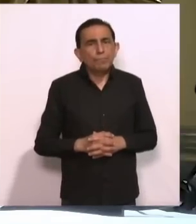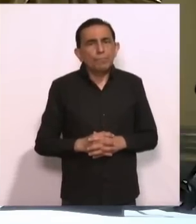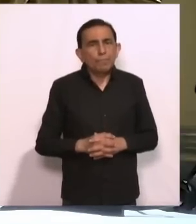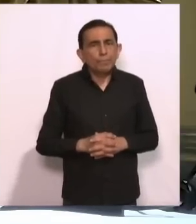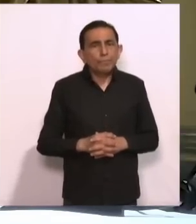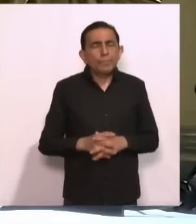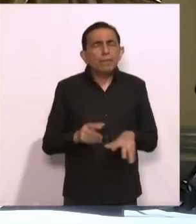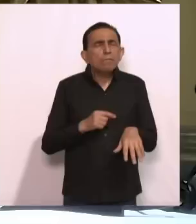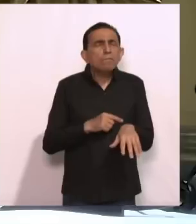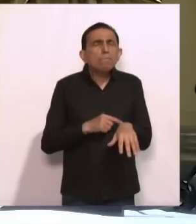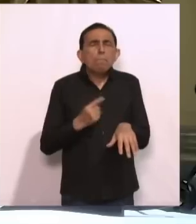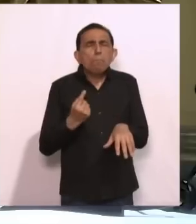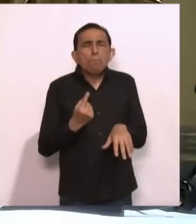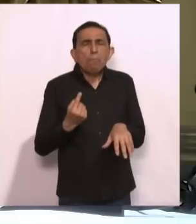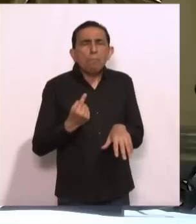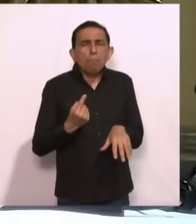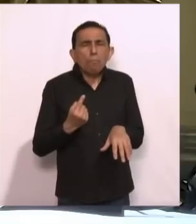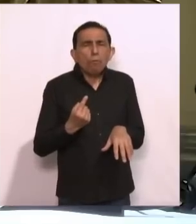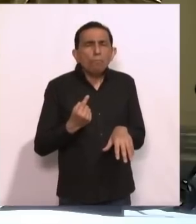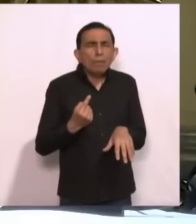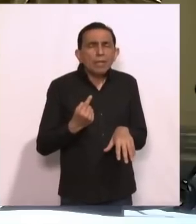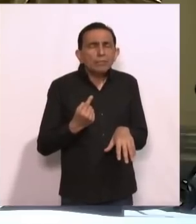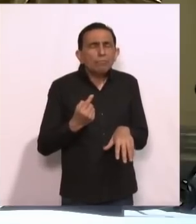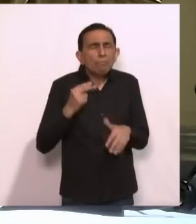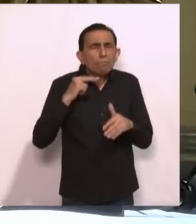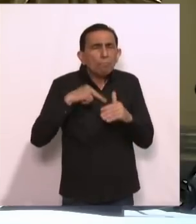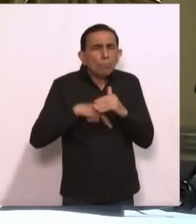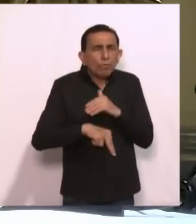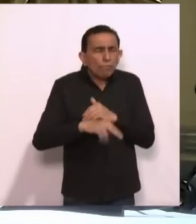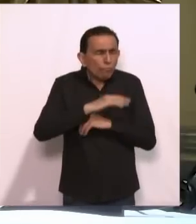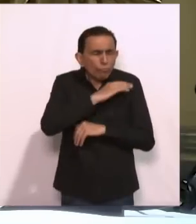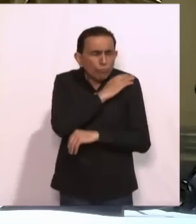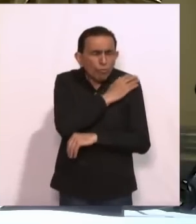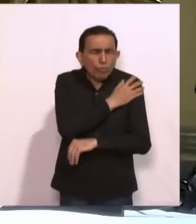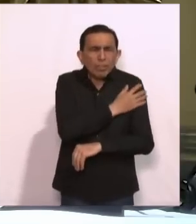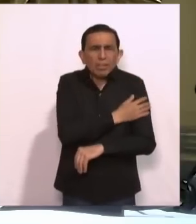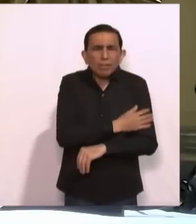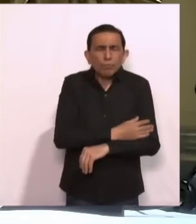Amén. El momento más intenso de la pobreza